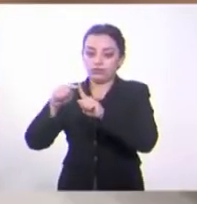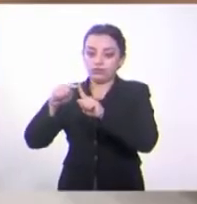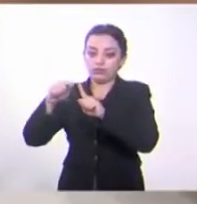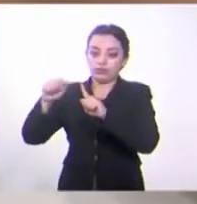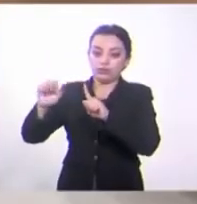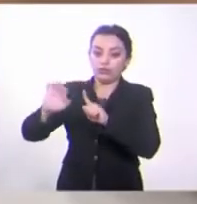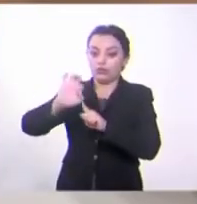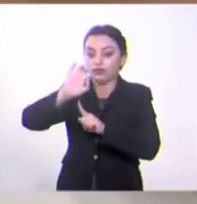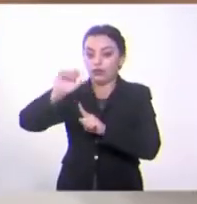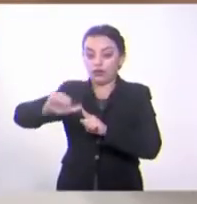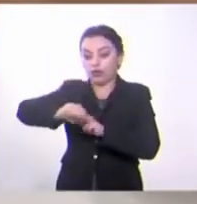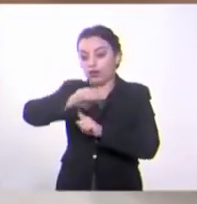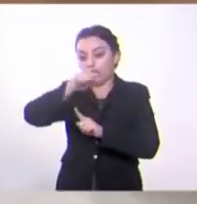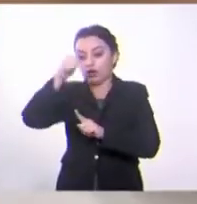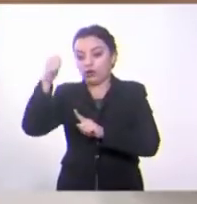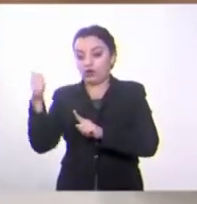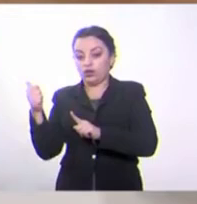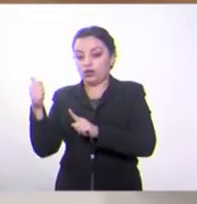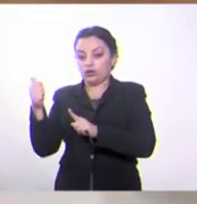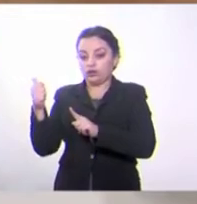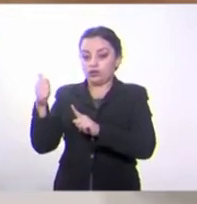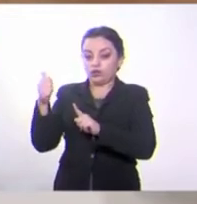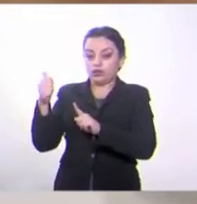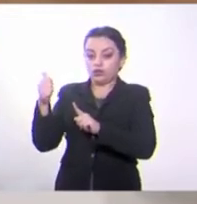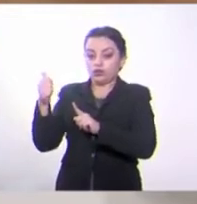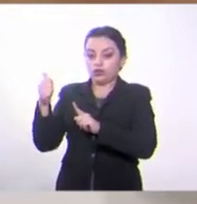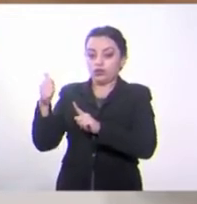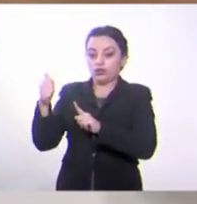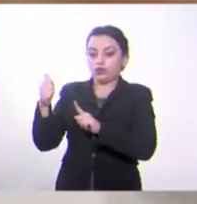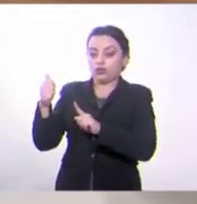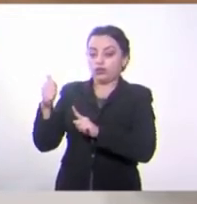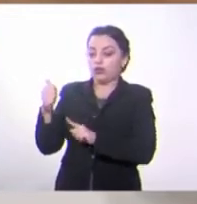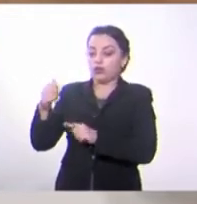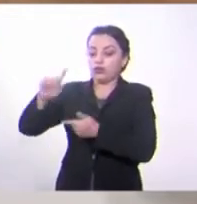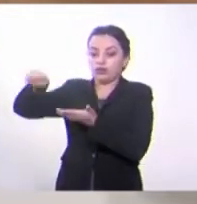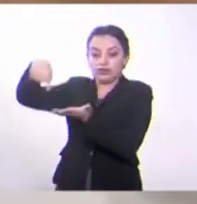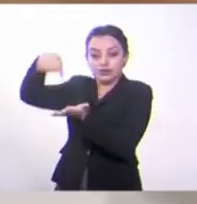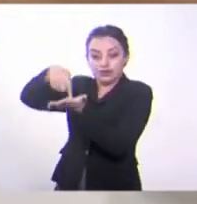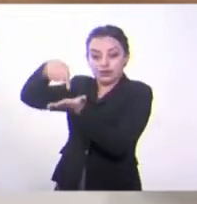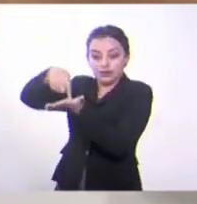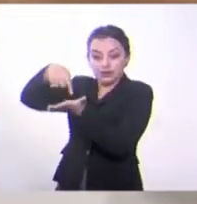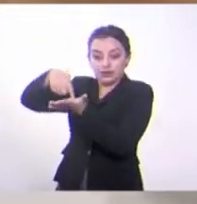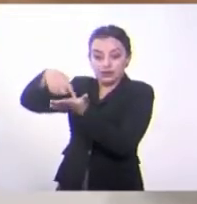parece. Entonces observo que esté el 0 justo en el vértice y